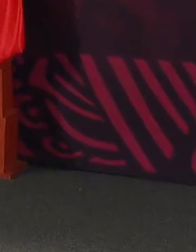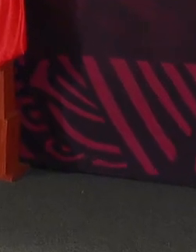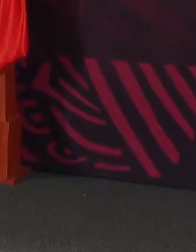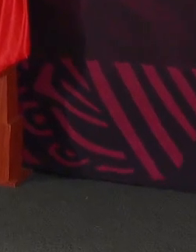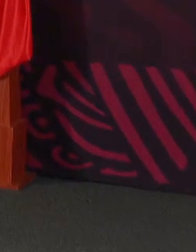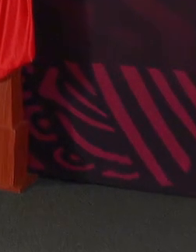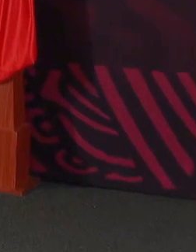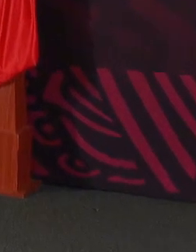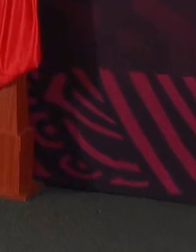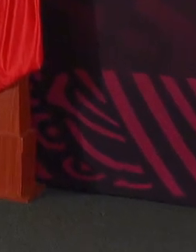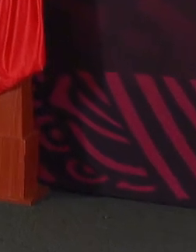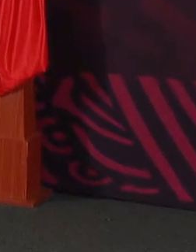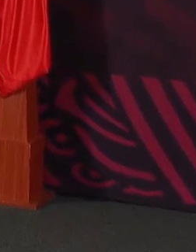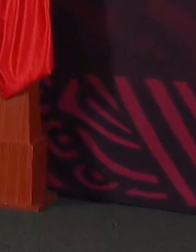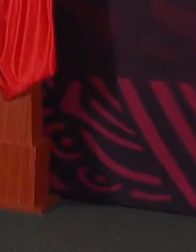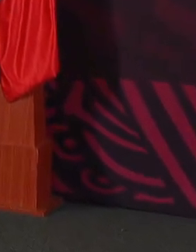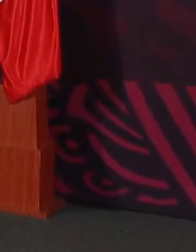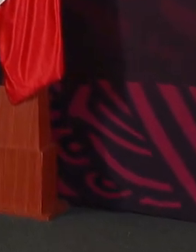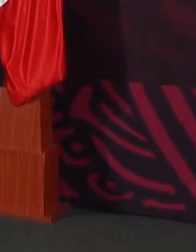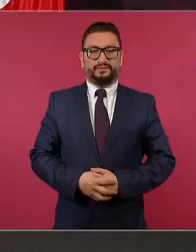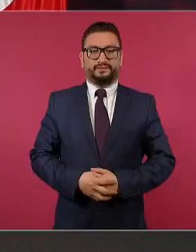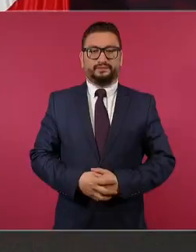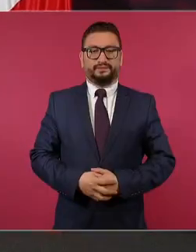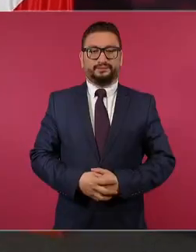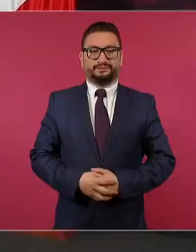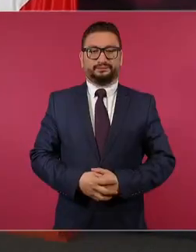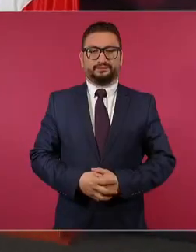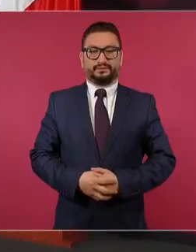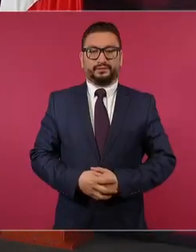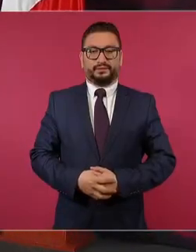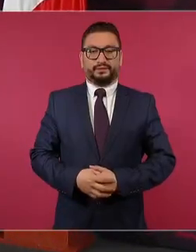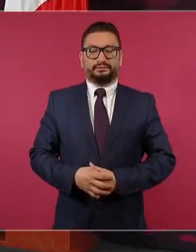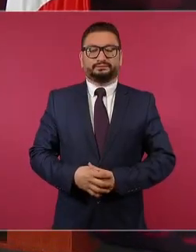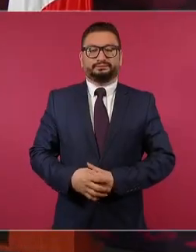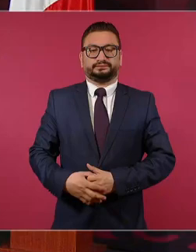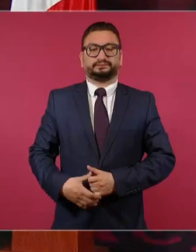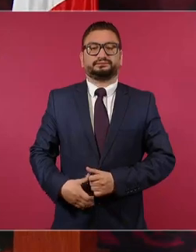Y muy buenos días. Bueno, vamos a